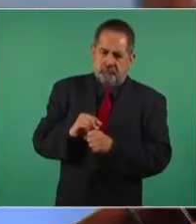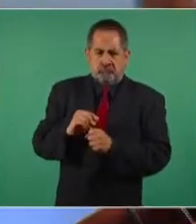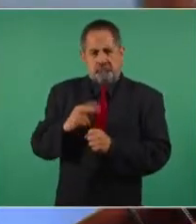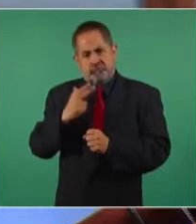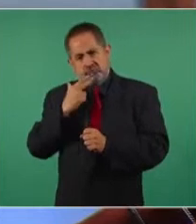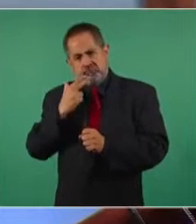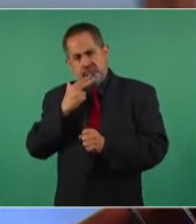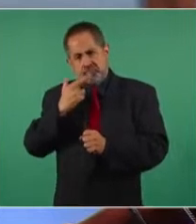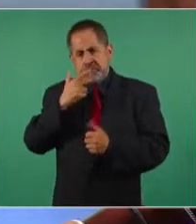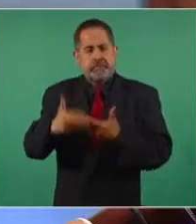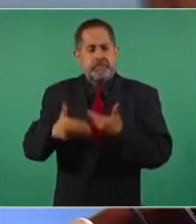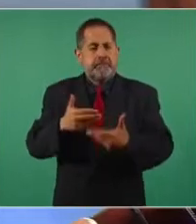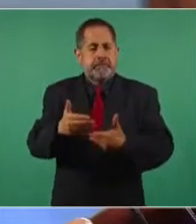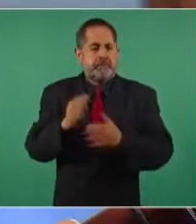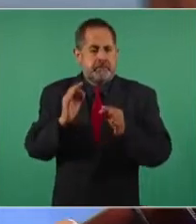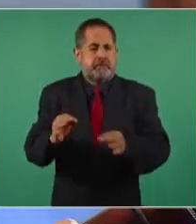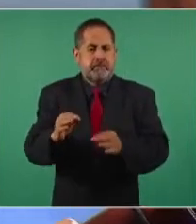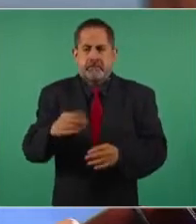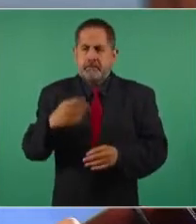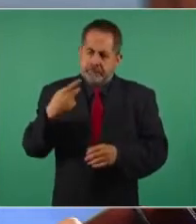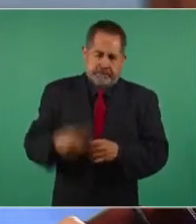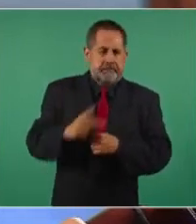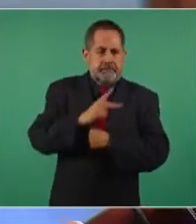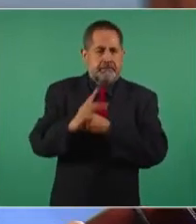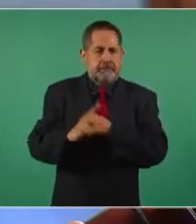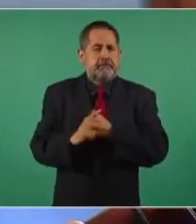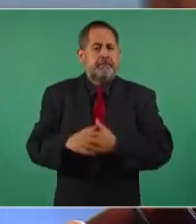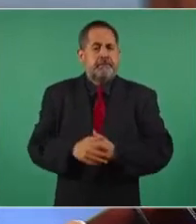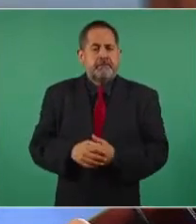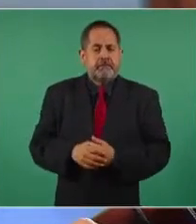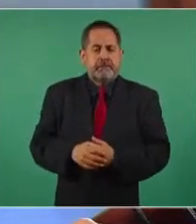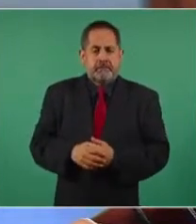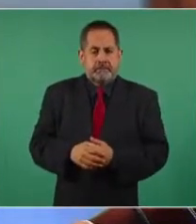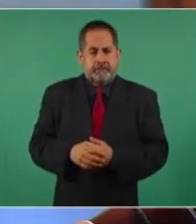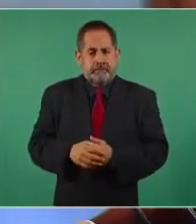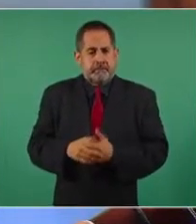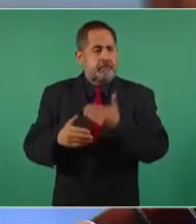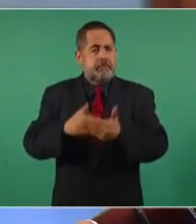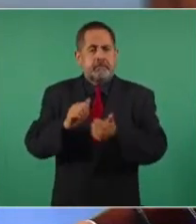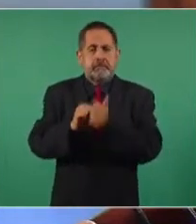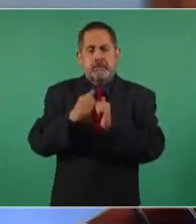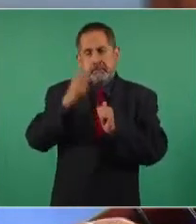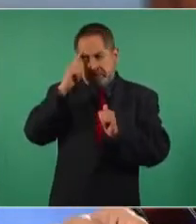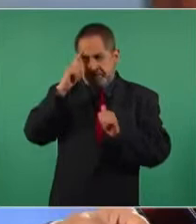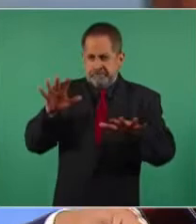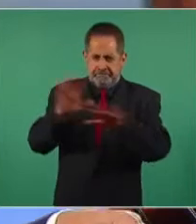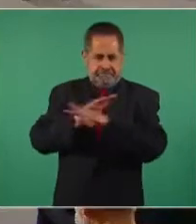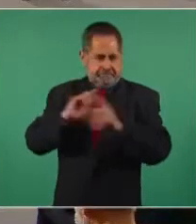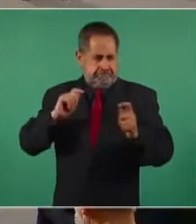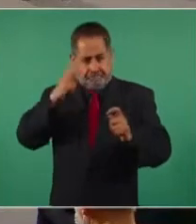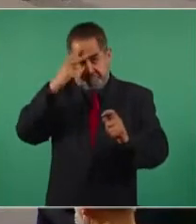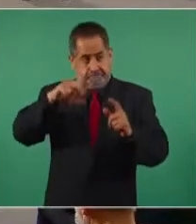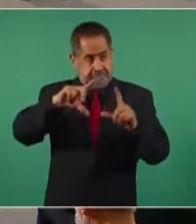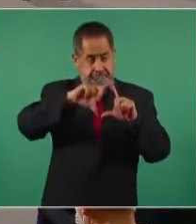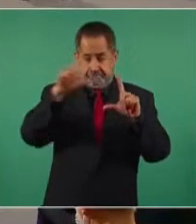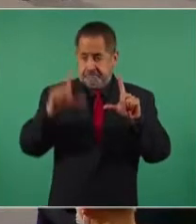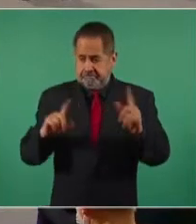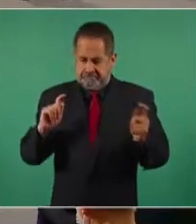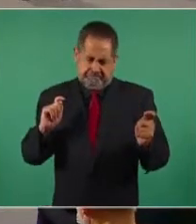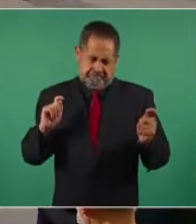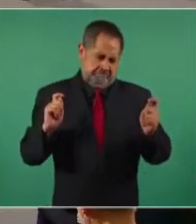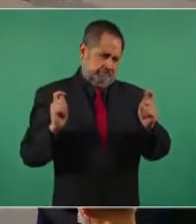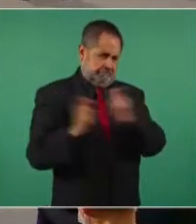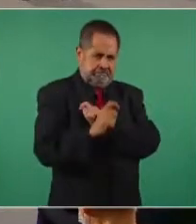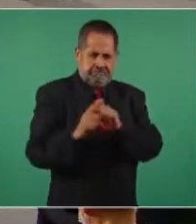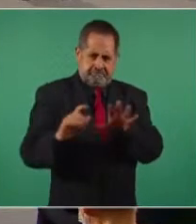a mejorar en nuestro país vamos hacia la transformación de méxico vamos